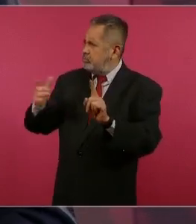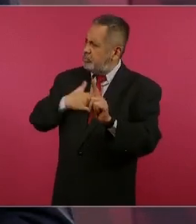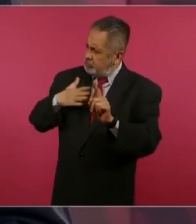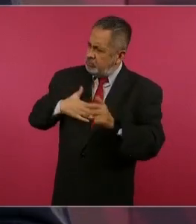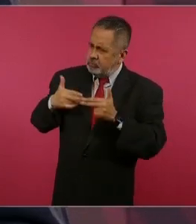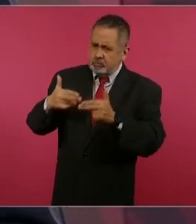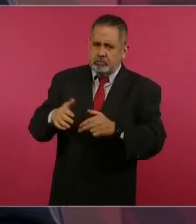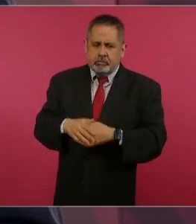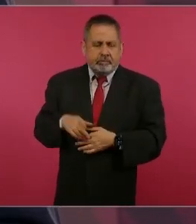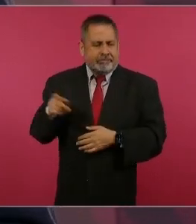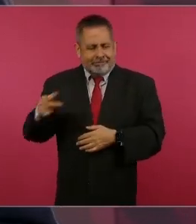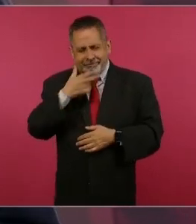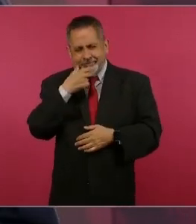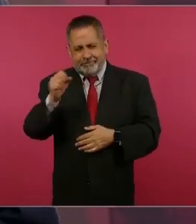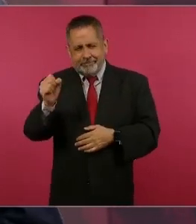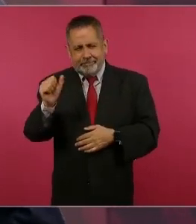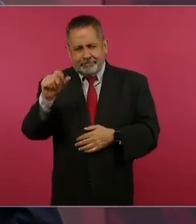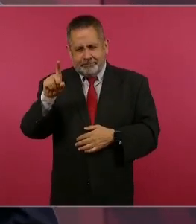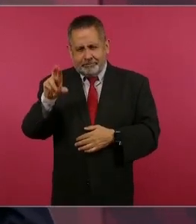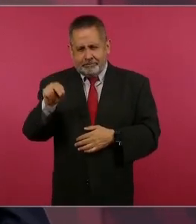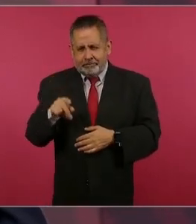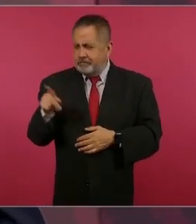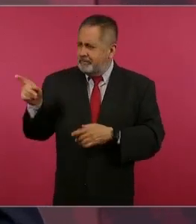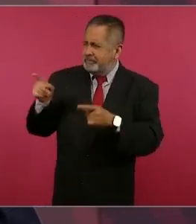y al pobre de Sandro lo desentierran